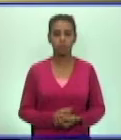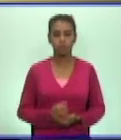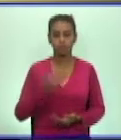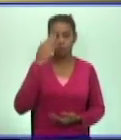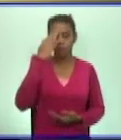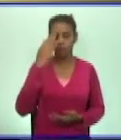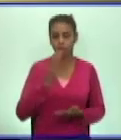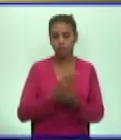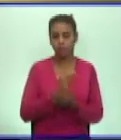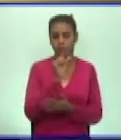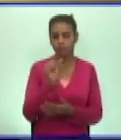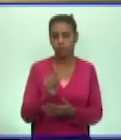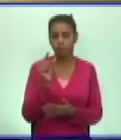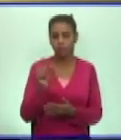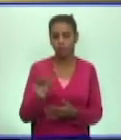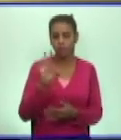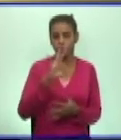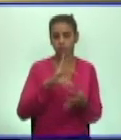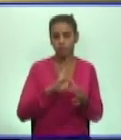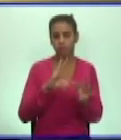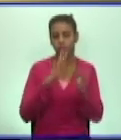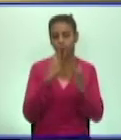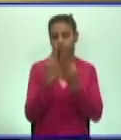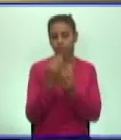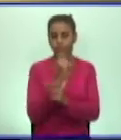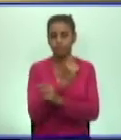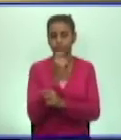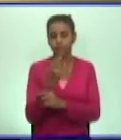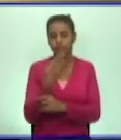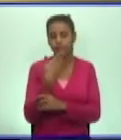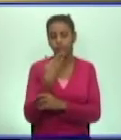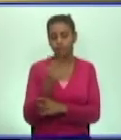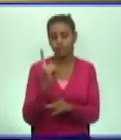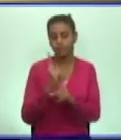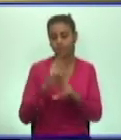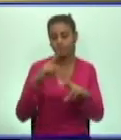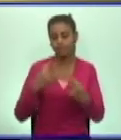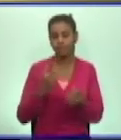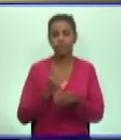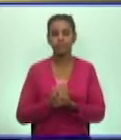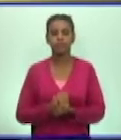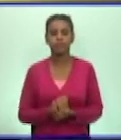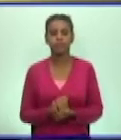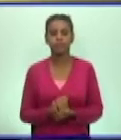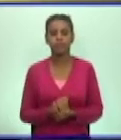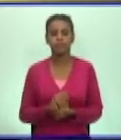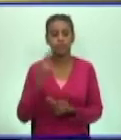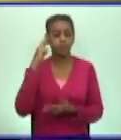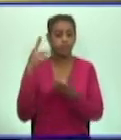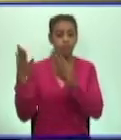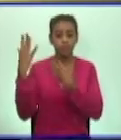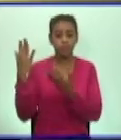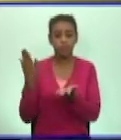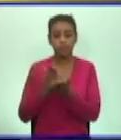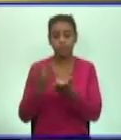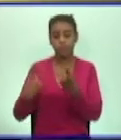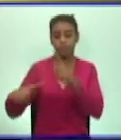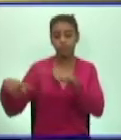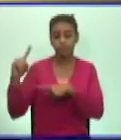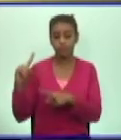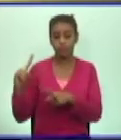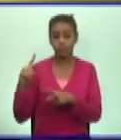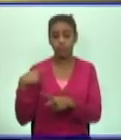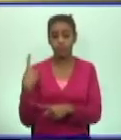Saludos estudiantes de octavo grado, familias y profesores. Qué bueno que nos volvemos a encontrar. Recordarán ustedes que en el encuentro anterior